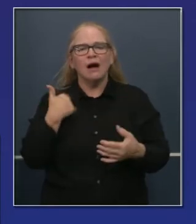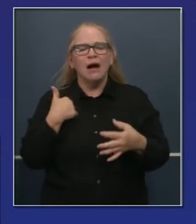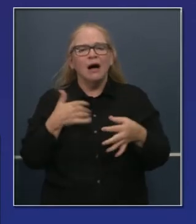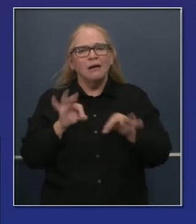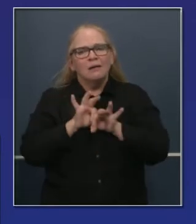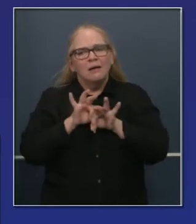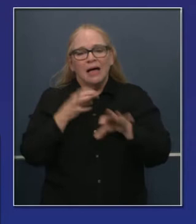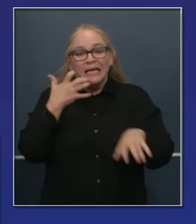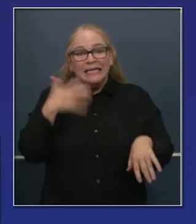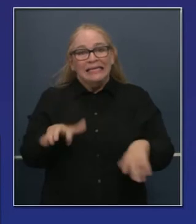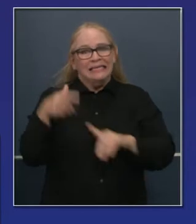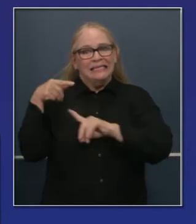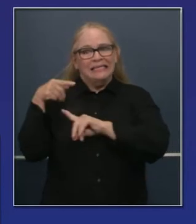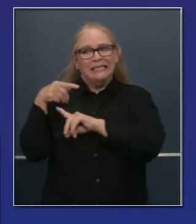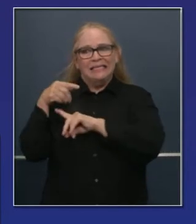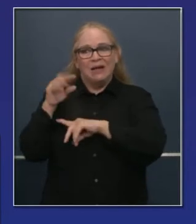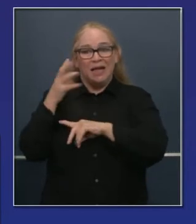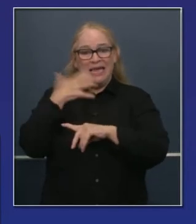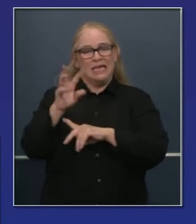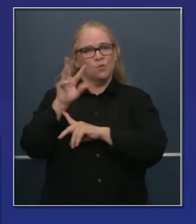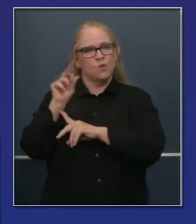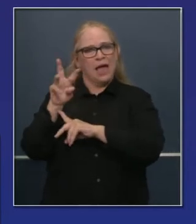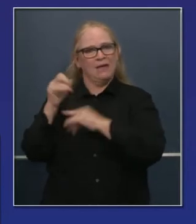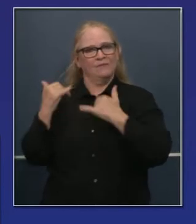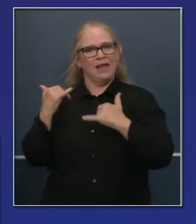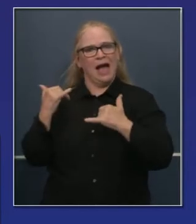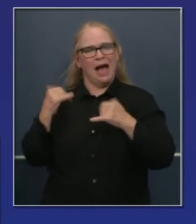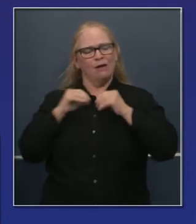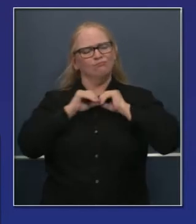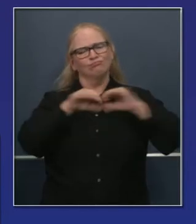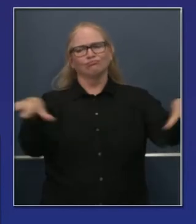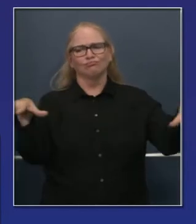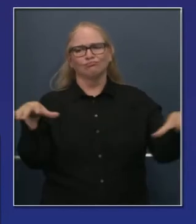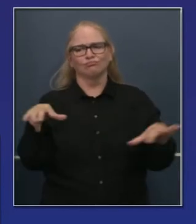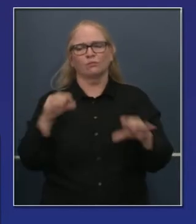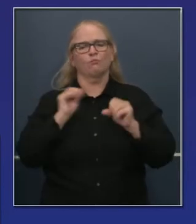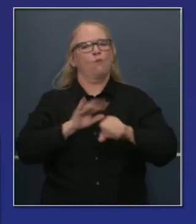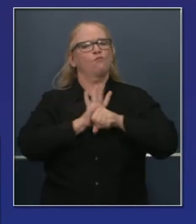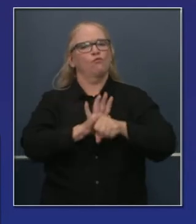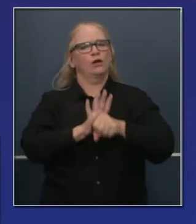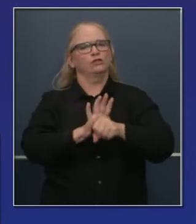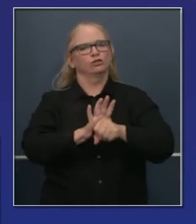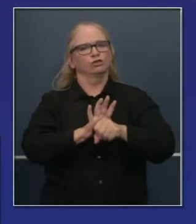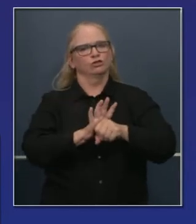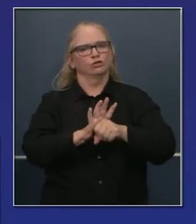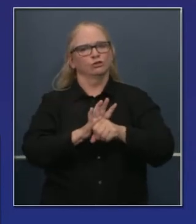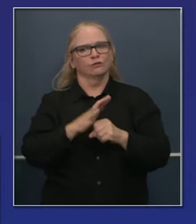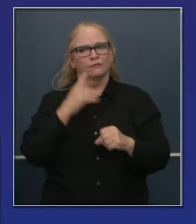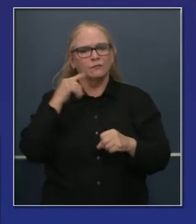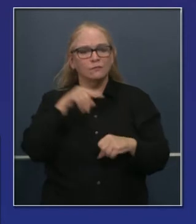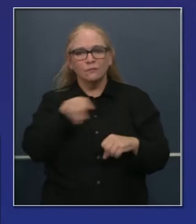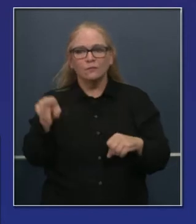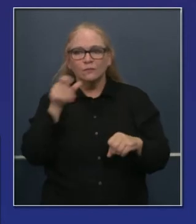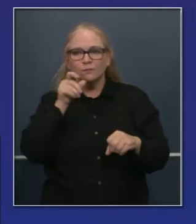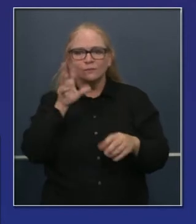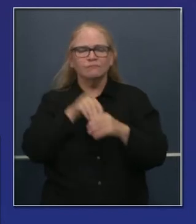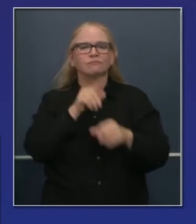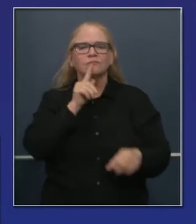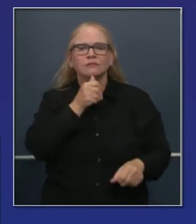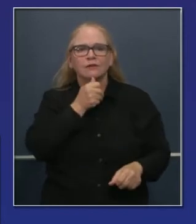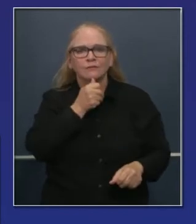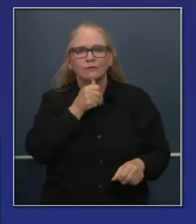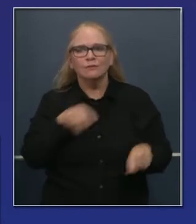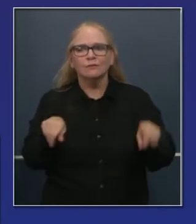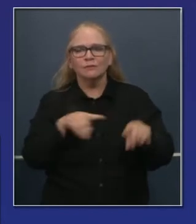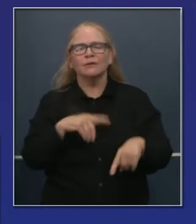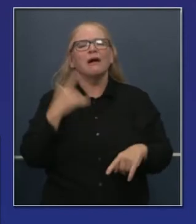esta ola de calor tremenda está realmente causando mucha consternación no solo